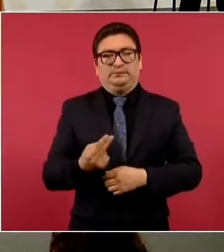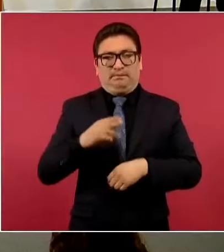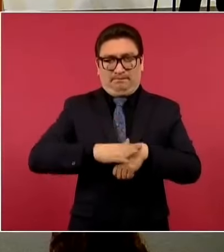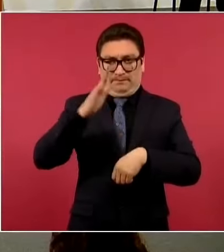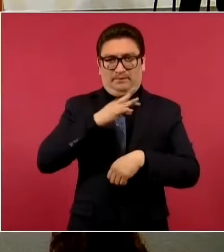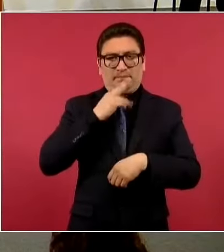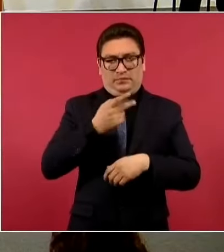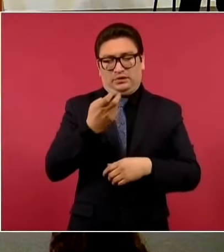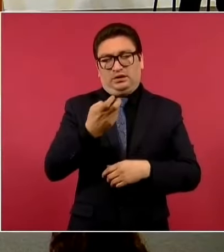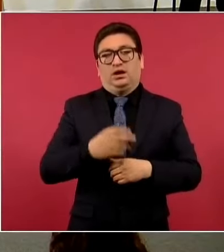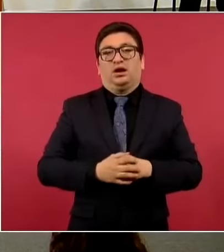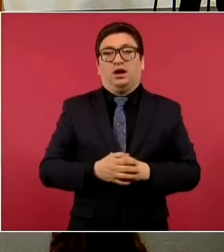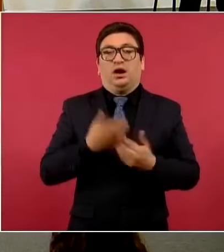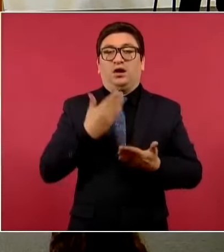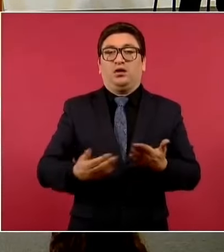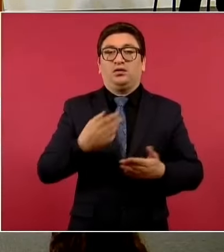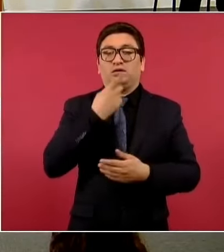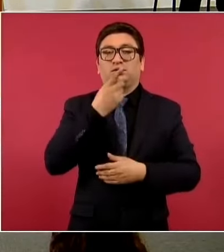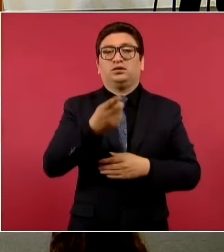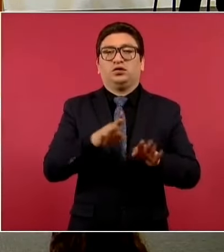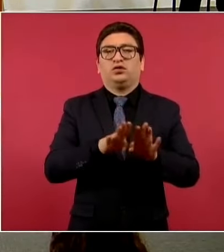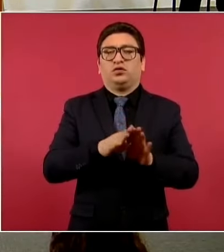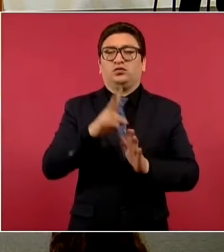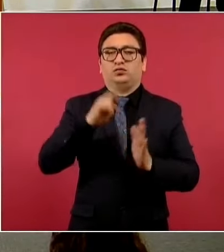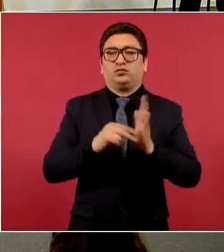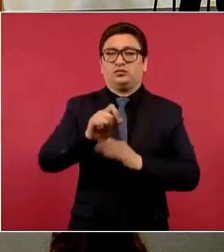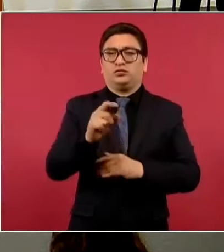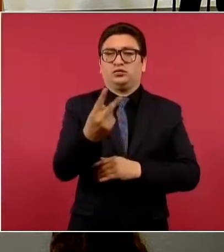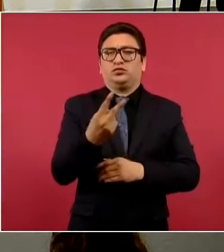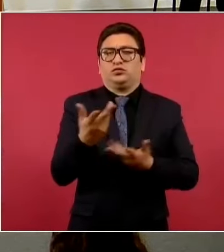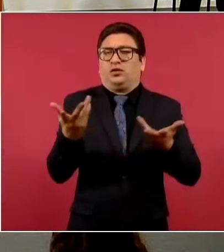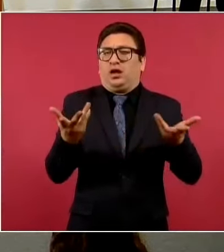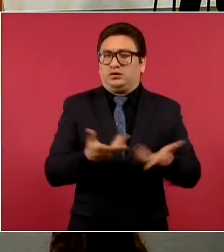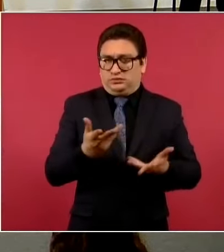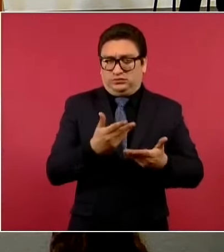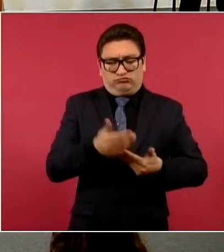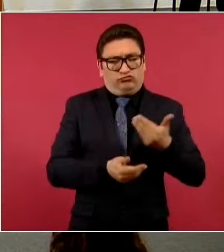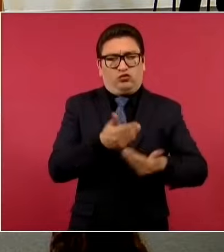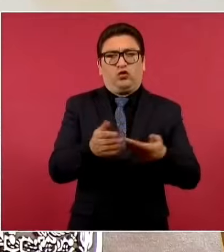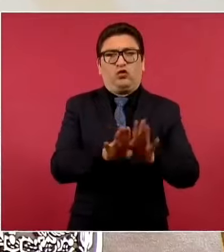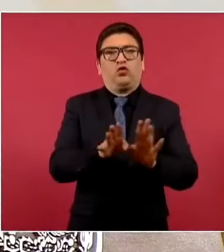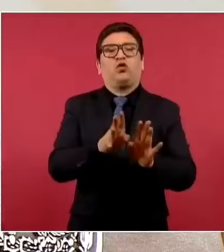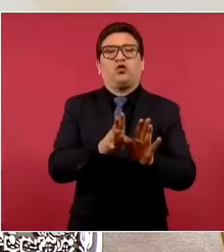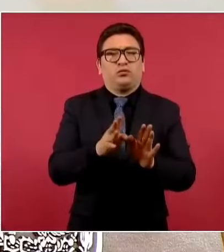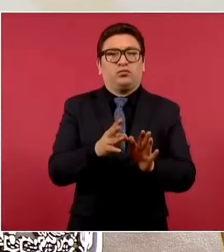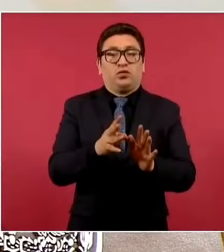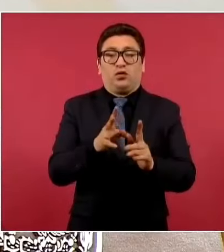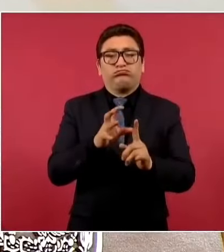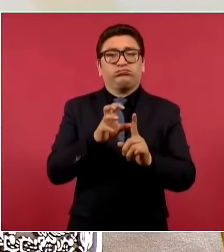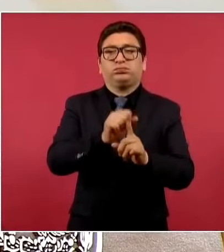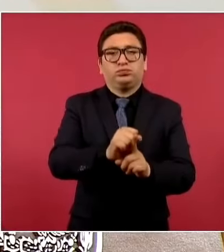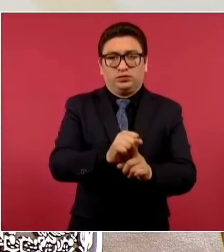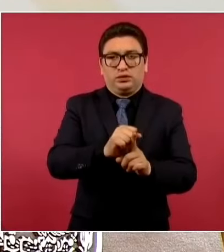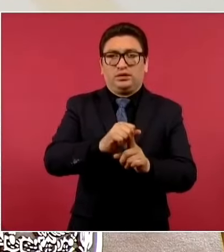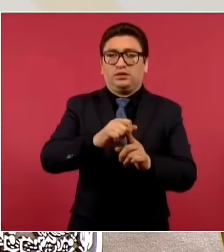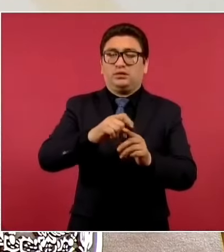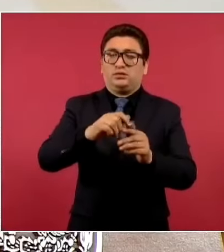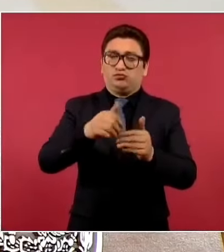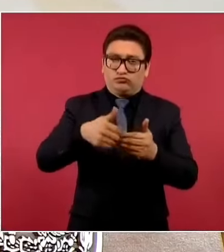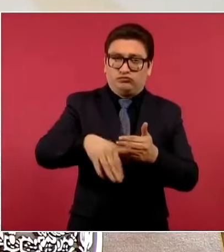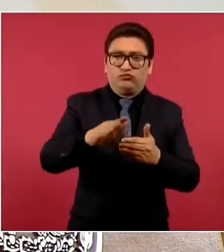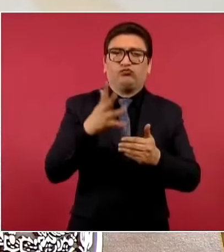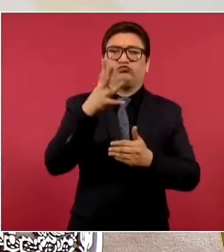queremos reportar qué hicimos en el 2022, cómo vamos, qué hemos logrado y qué sigue en este